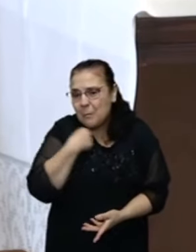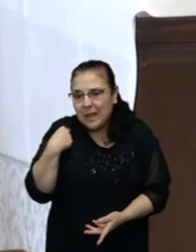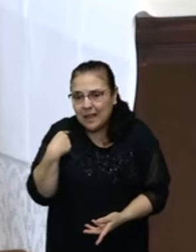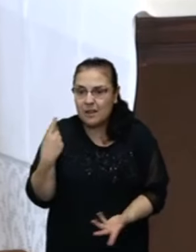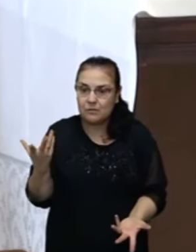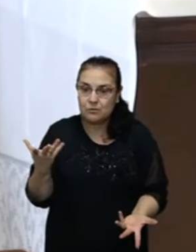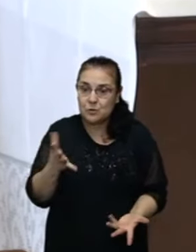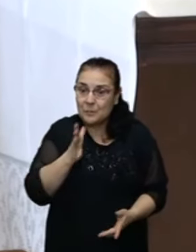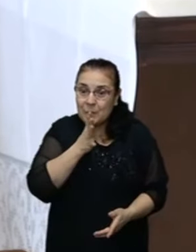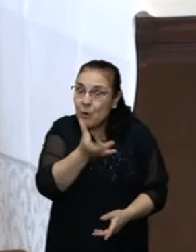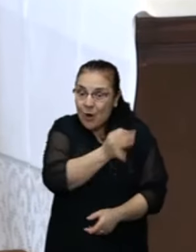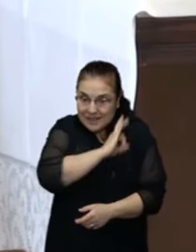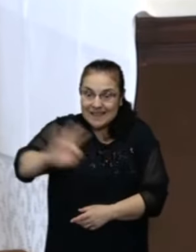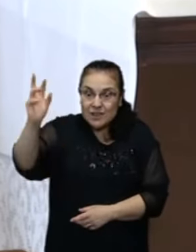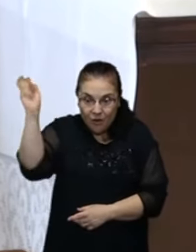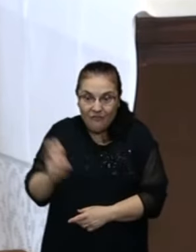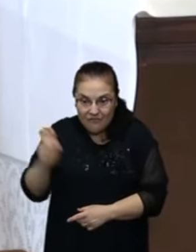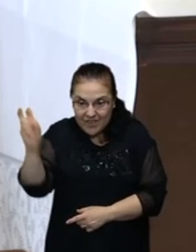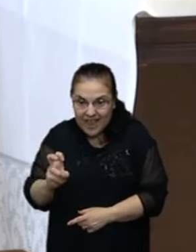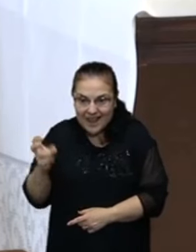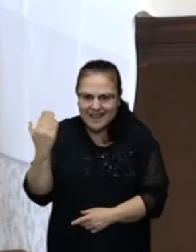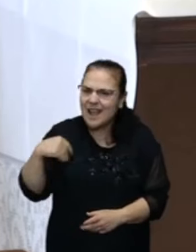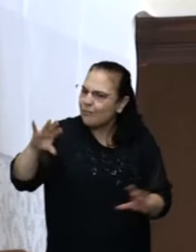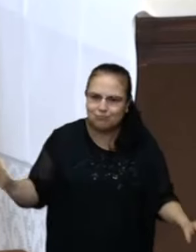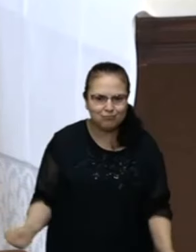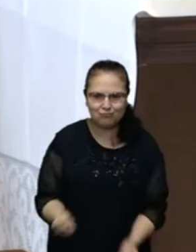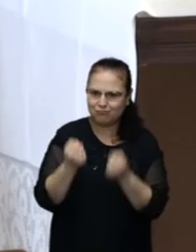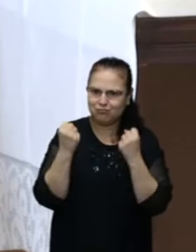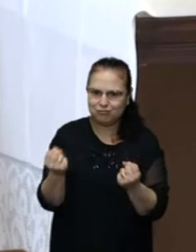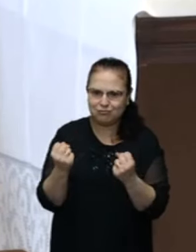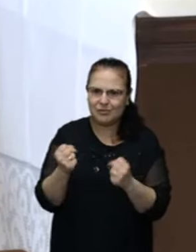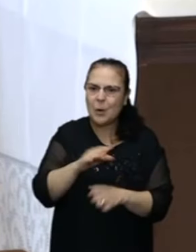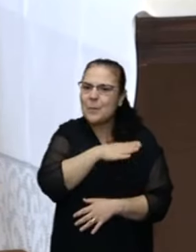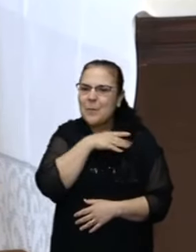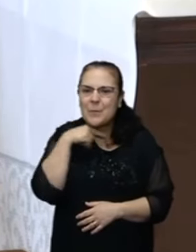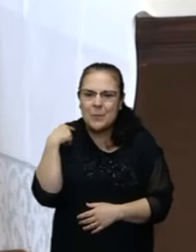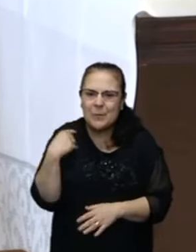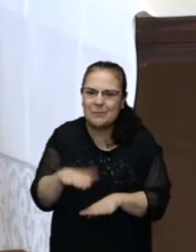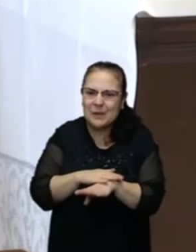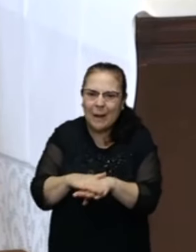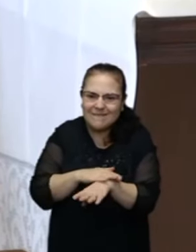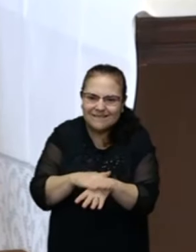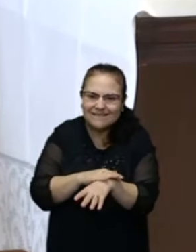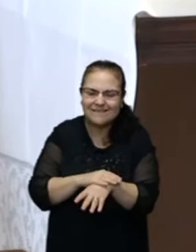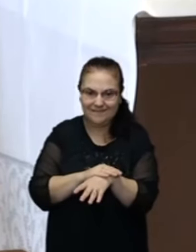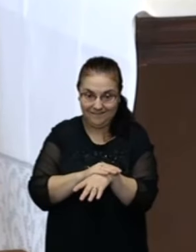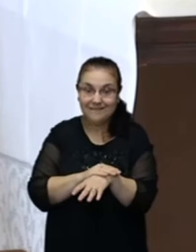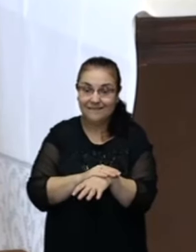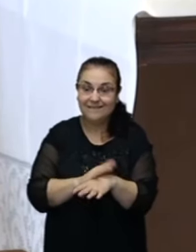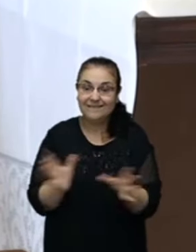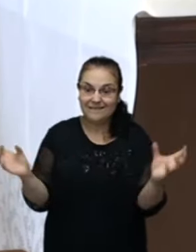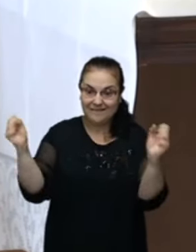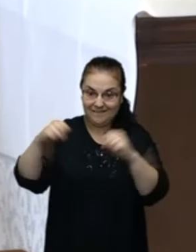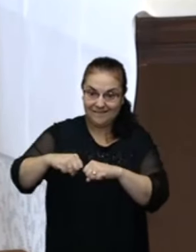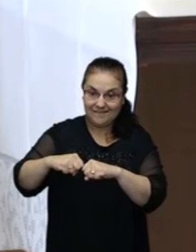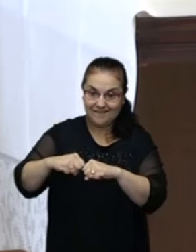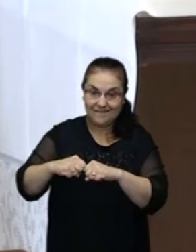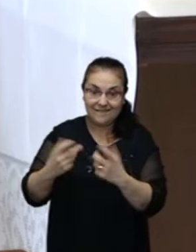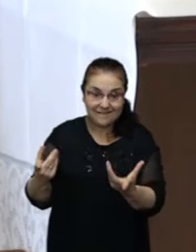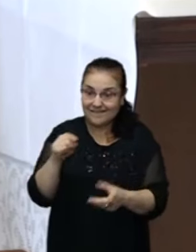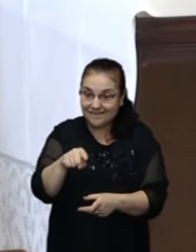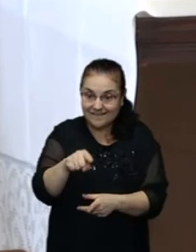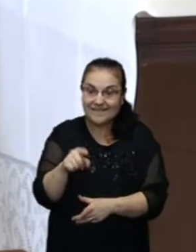Señor que viene te salvará, te perdonará, te reconciliará. Este es